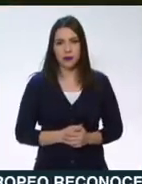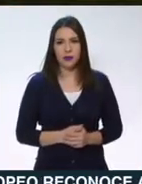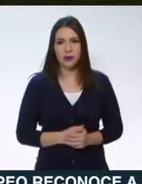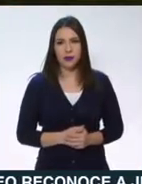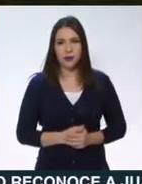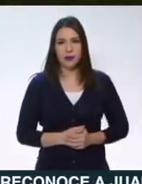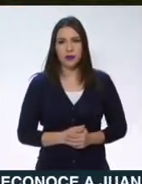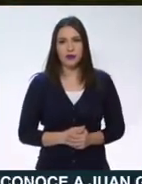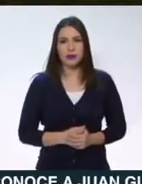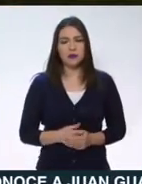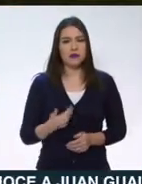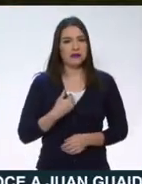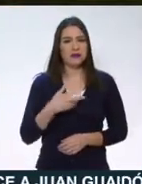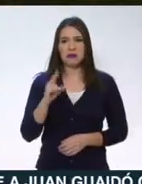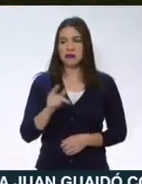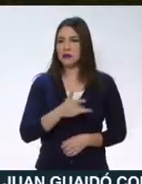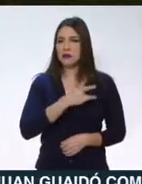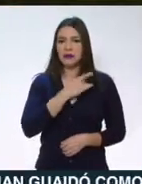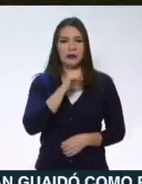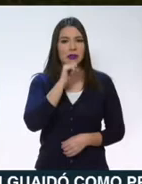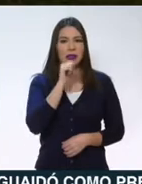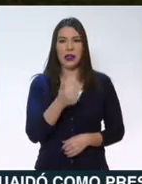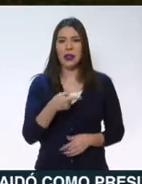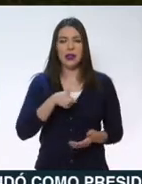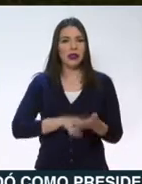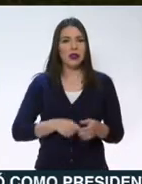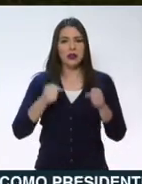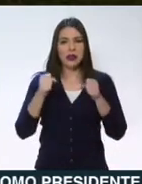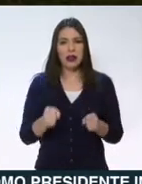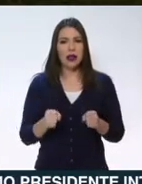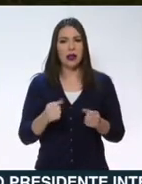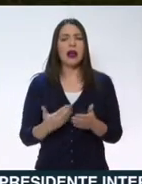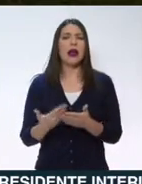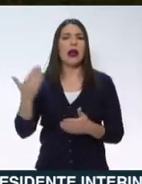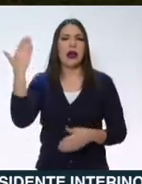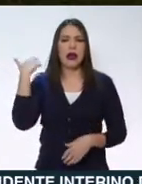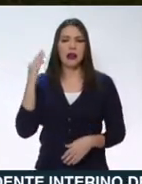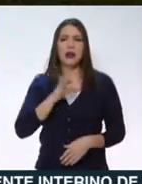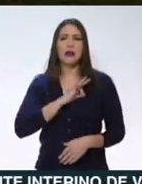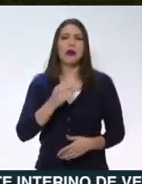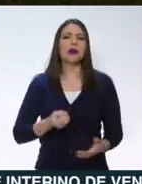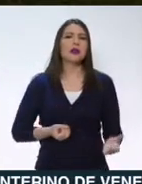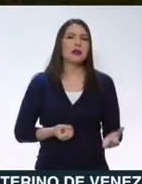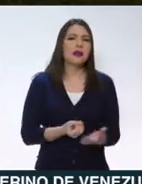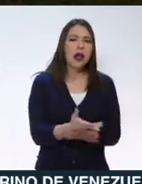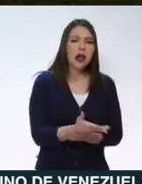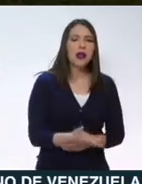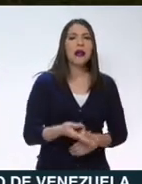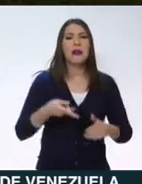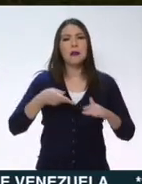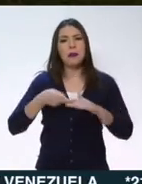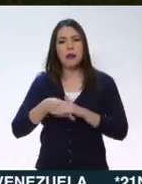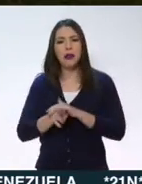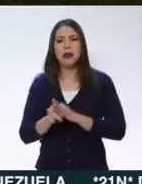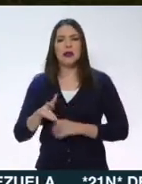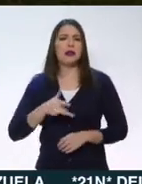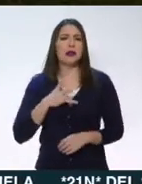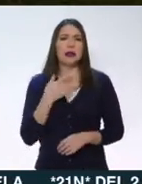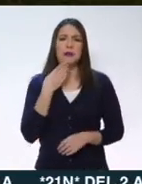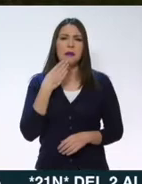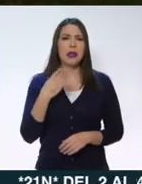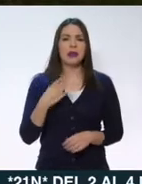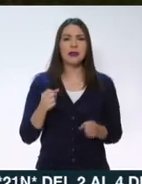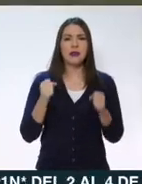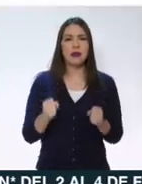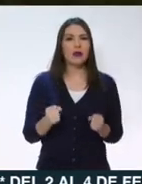No me siento segura para nada. Antes sí, antes podía salir, andar en el metro y me sentía completamente